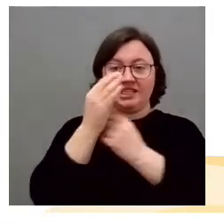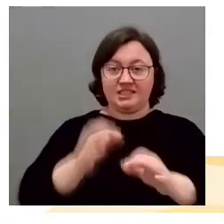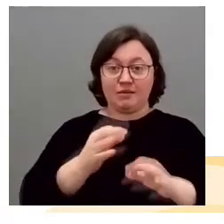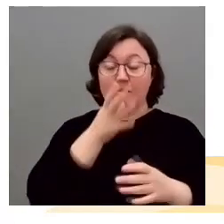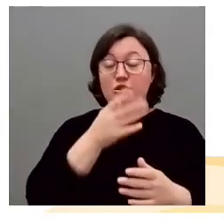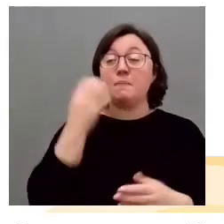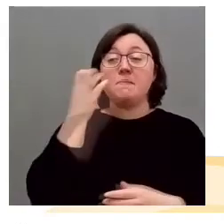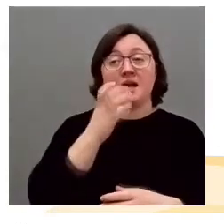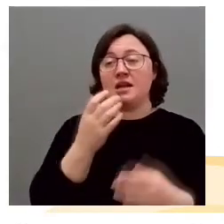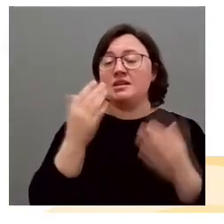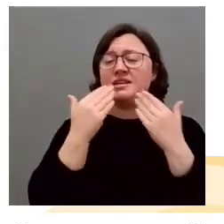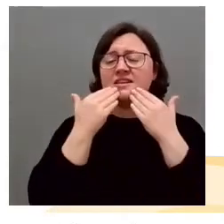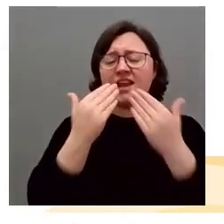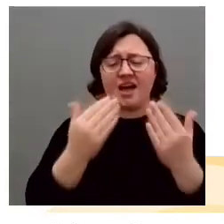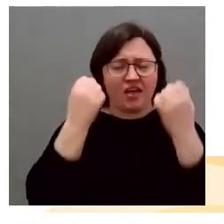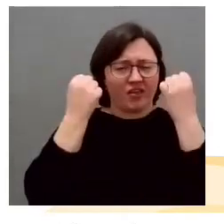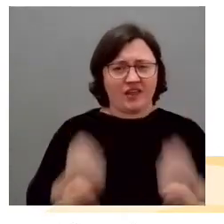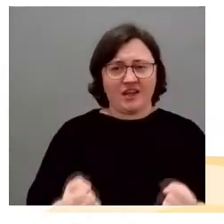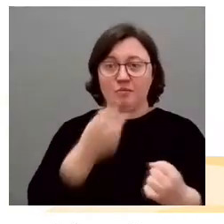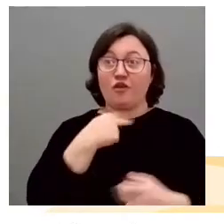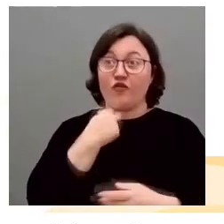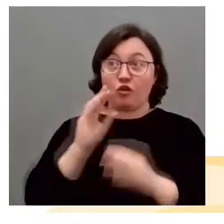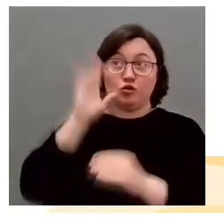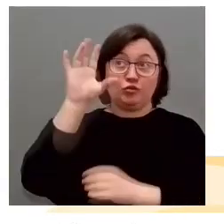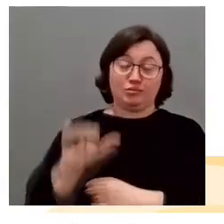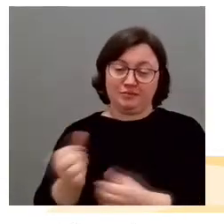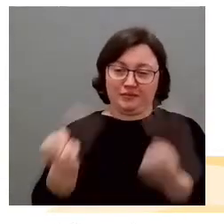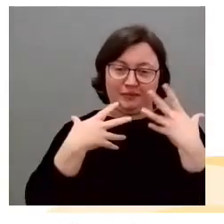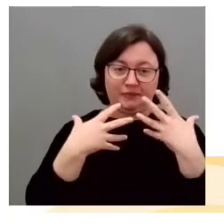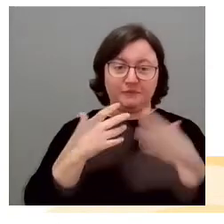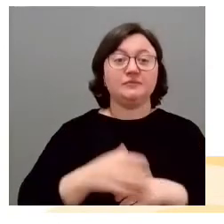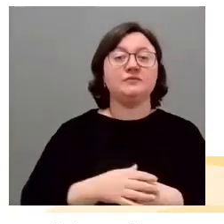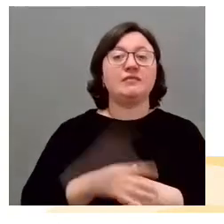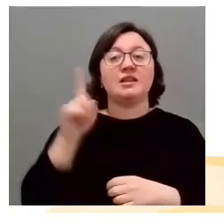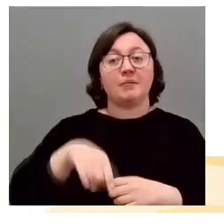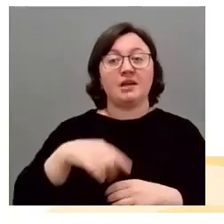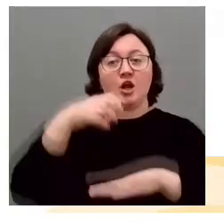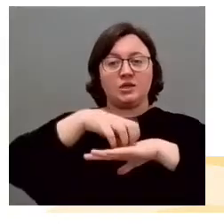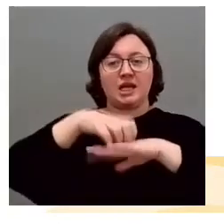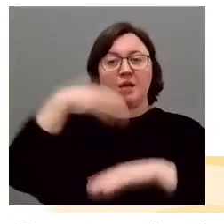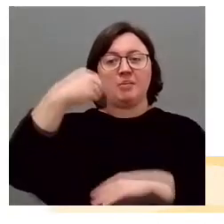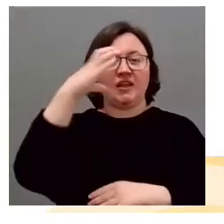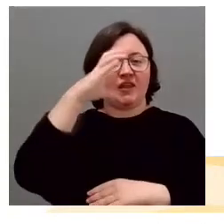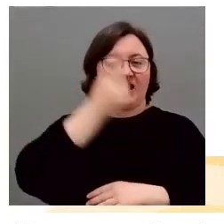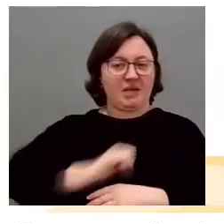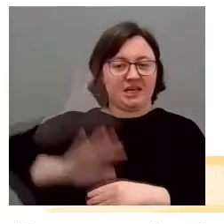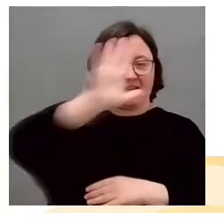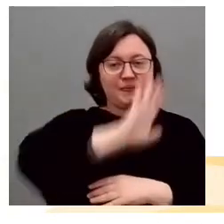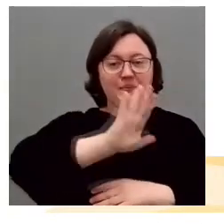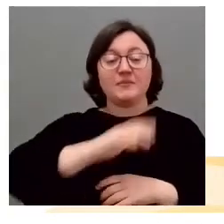Miguel, muchísimas, muchísimas gracias por esas palabras. También a Luis Cayo, presidente del CERMI. Yo creo